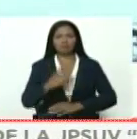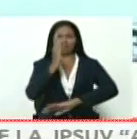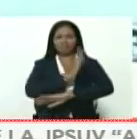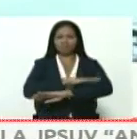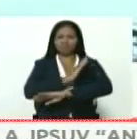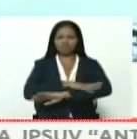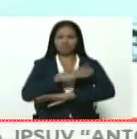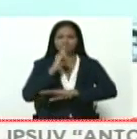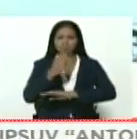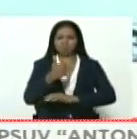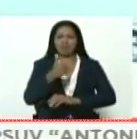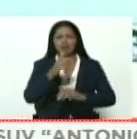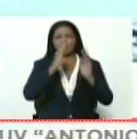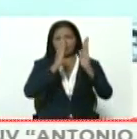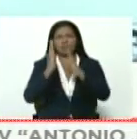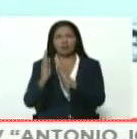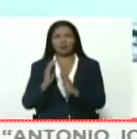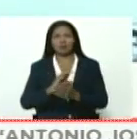disciplinada.